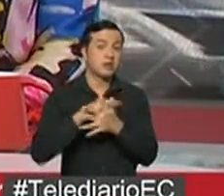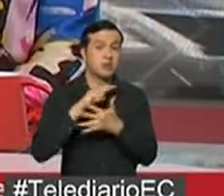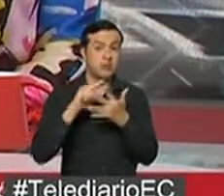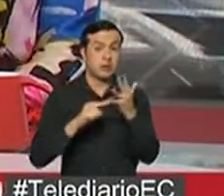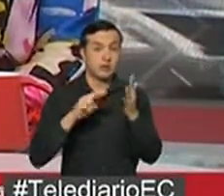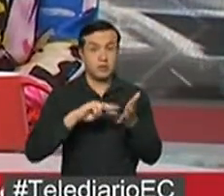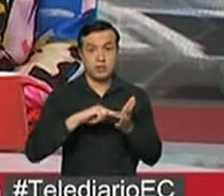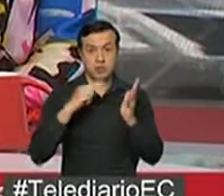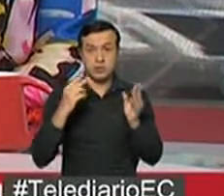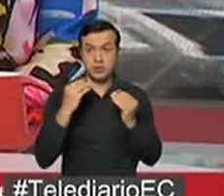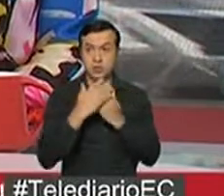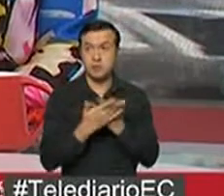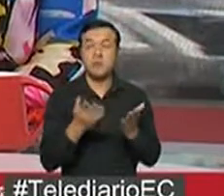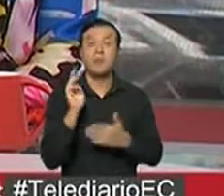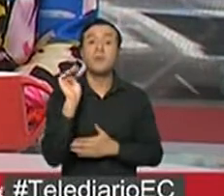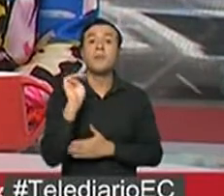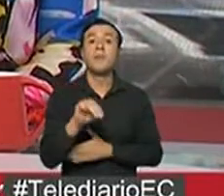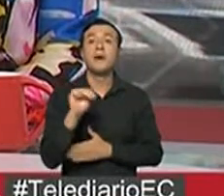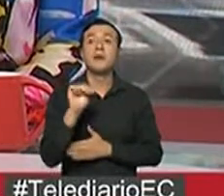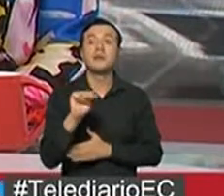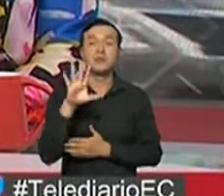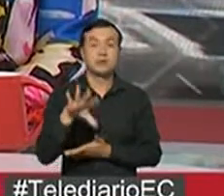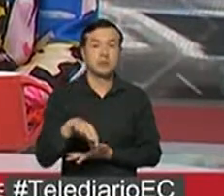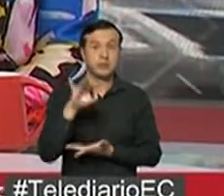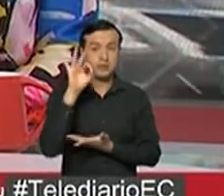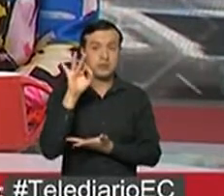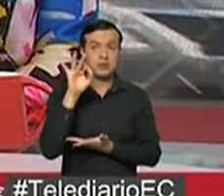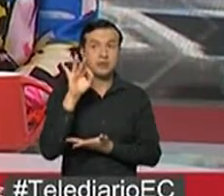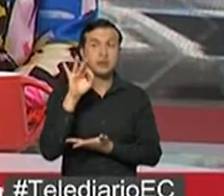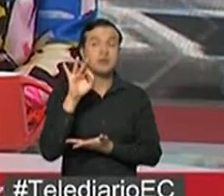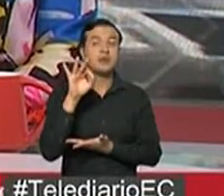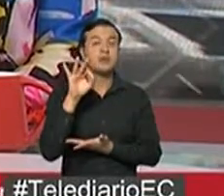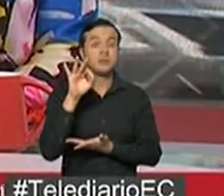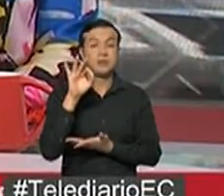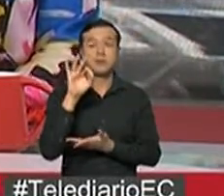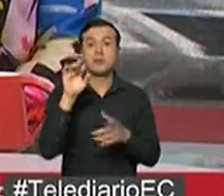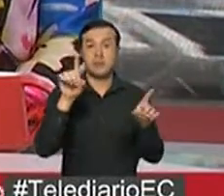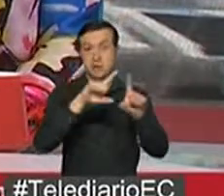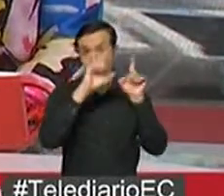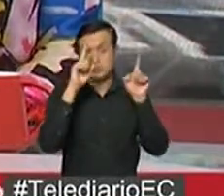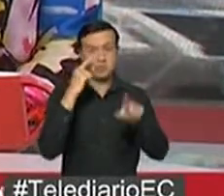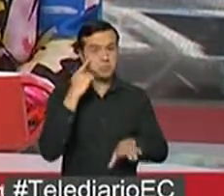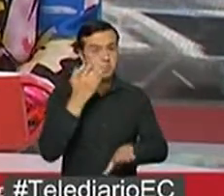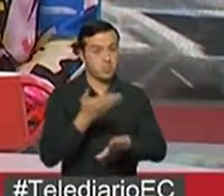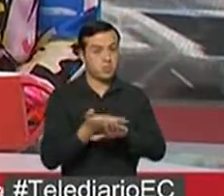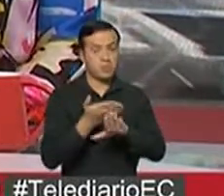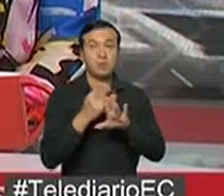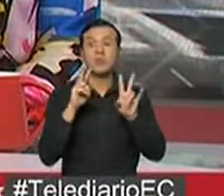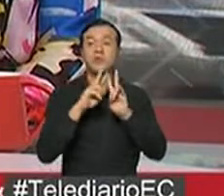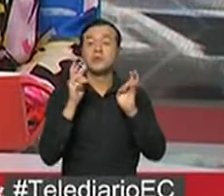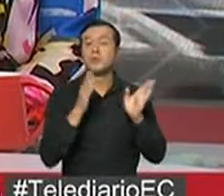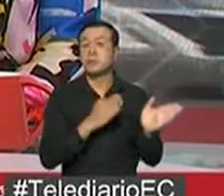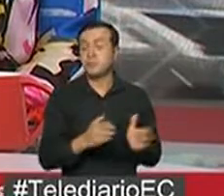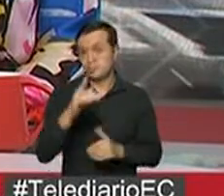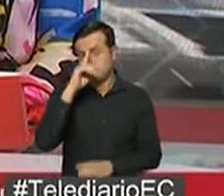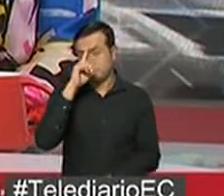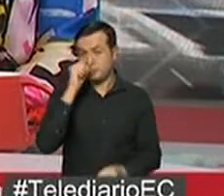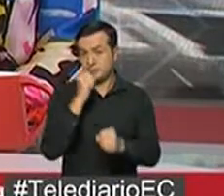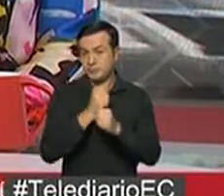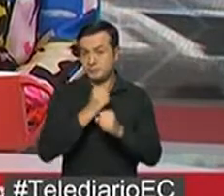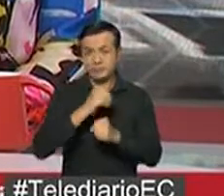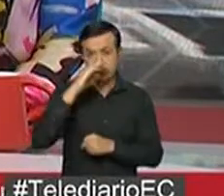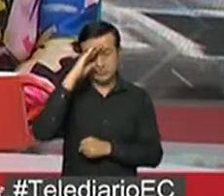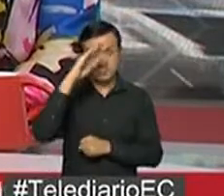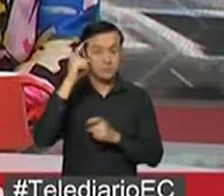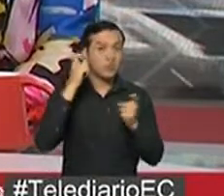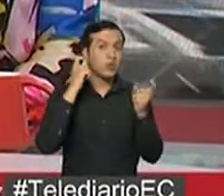este martes recibió a representantes de gary fai para conocer su propuesta además en lo relacionado al trabajo de la policía para